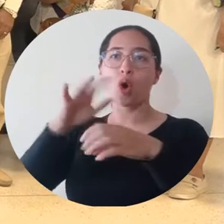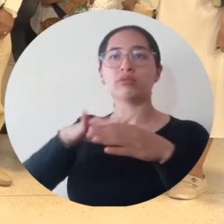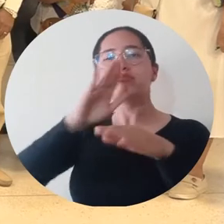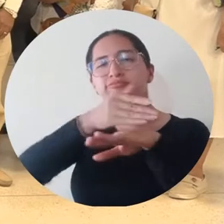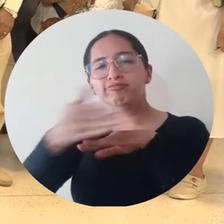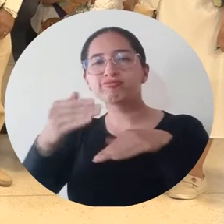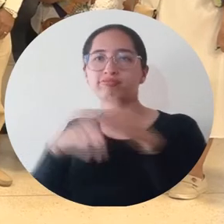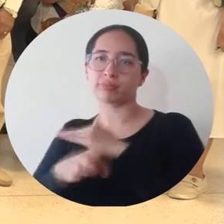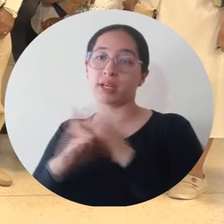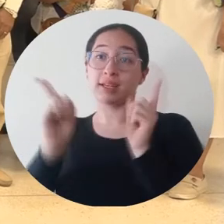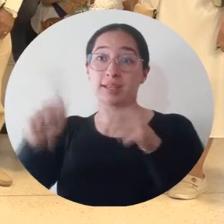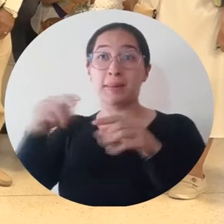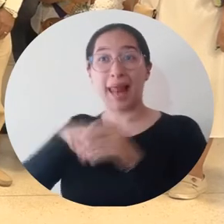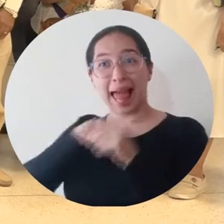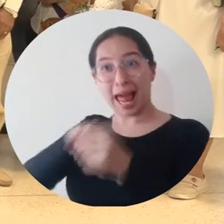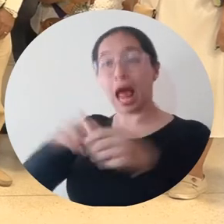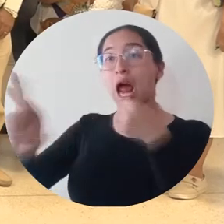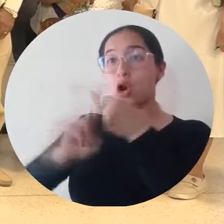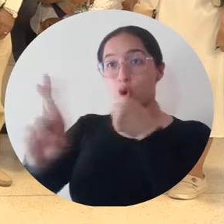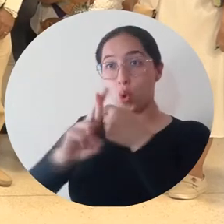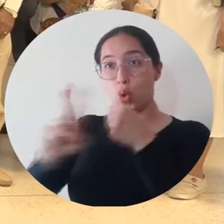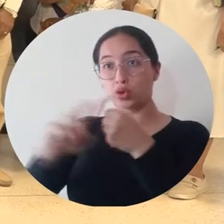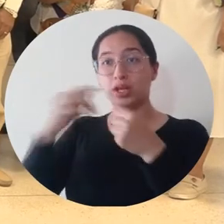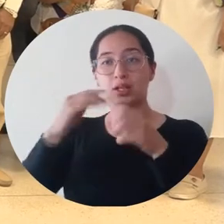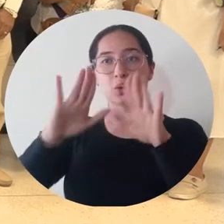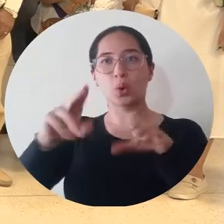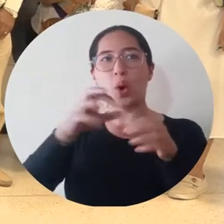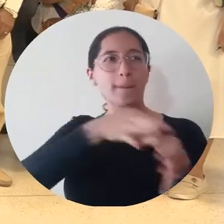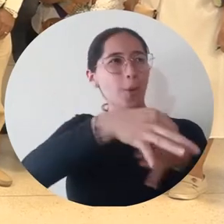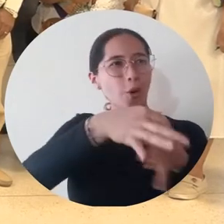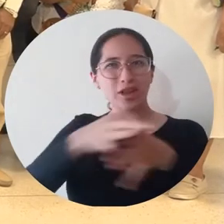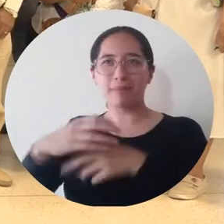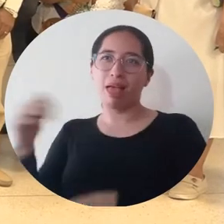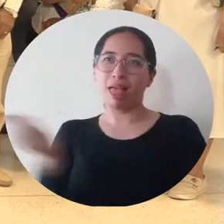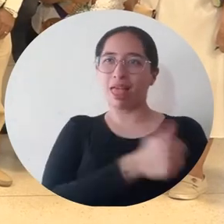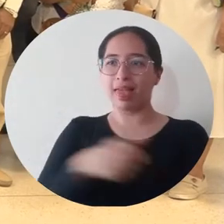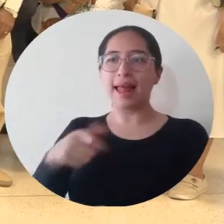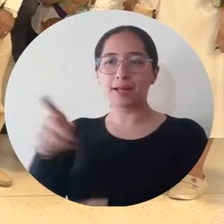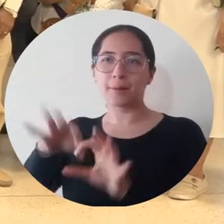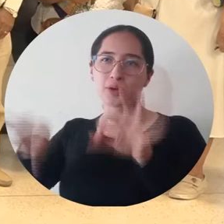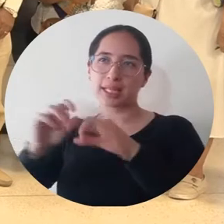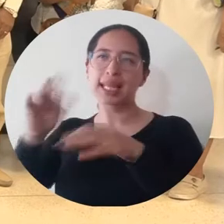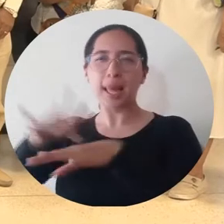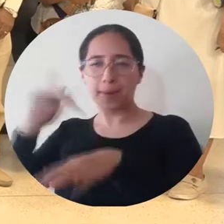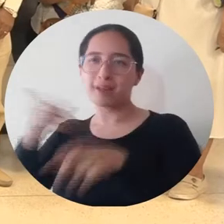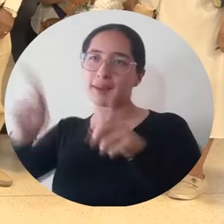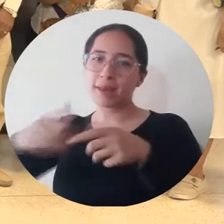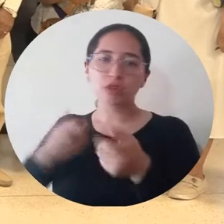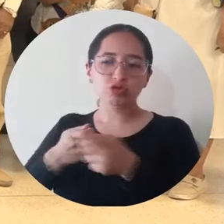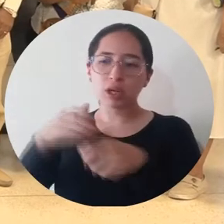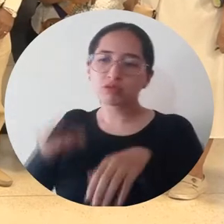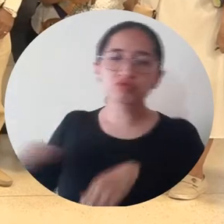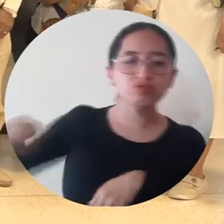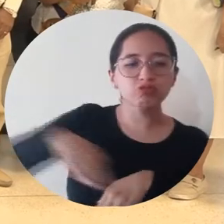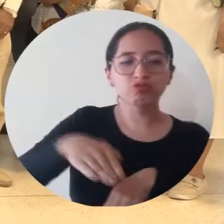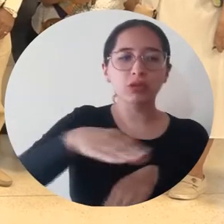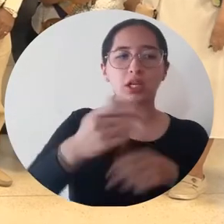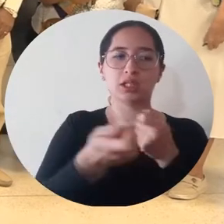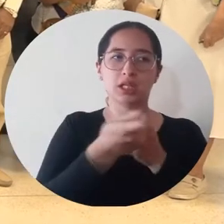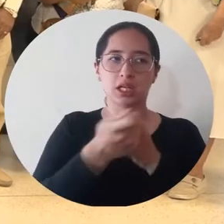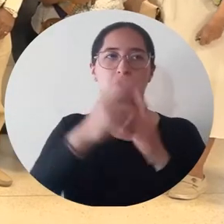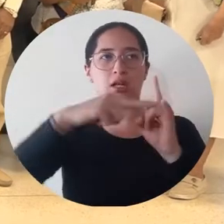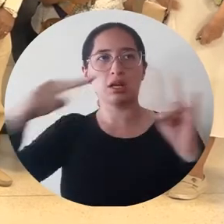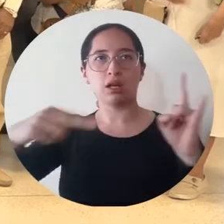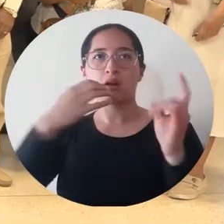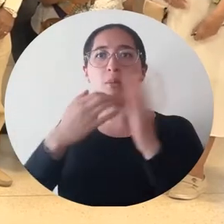empresas de transporte intermunicipal que puedan venir a recoger los estudiantes dentro de la universidad. En el pasado lo hicimos y desafortunadamente, coronel, pues la policía de